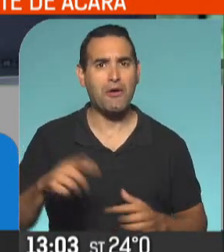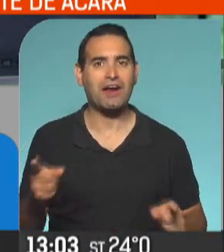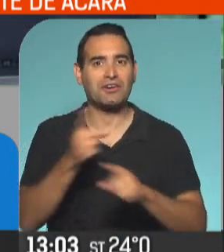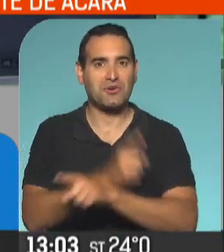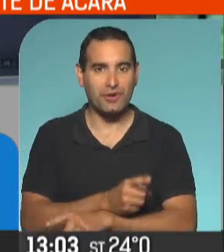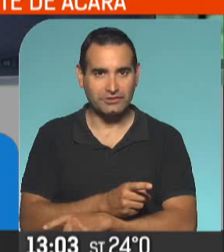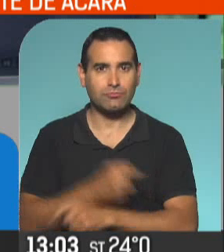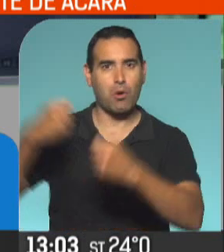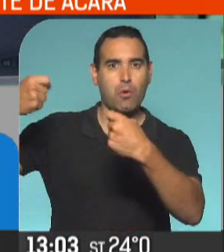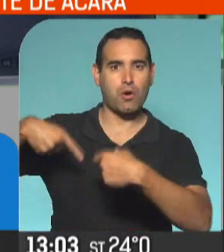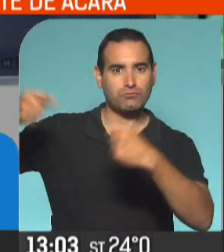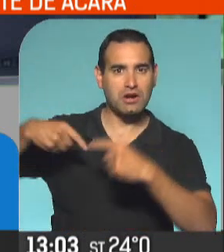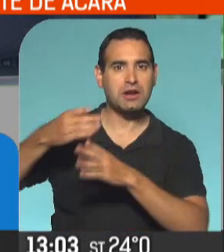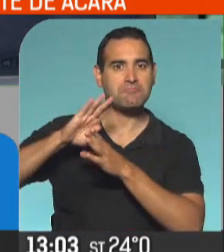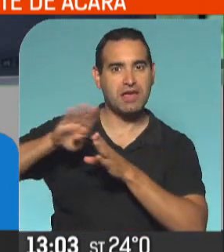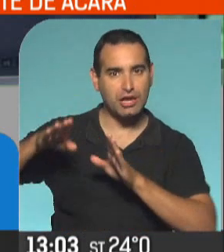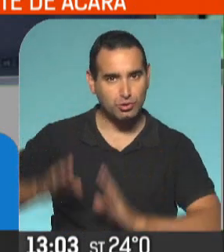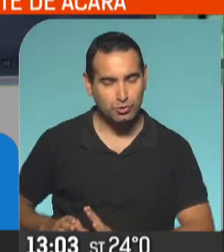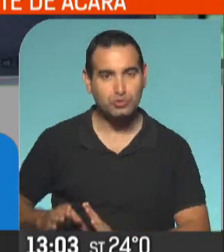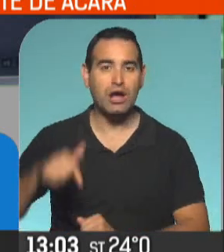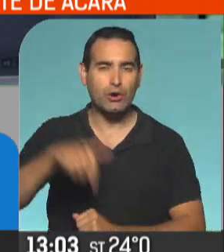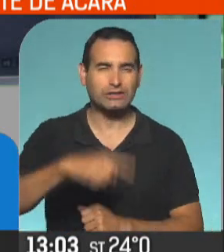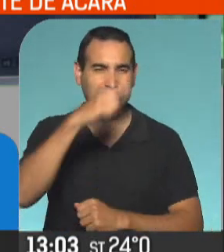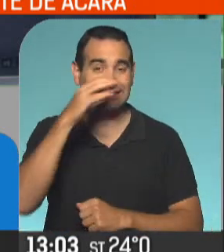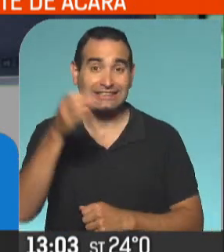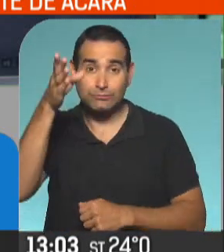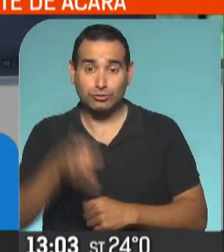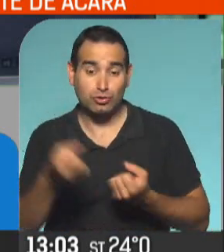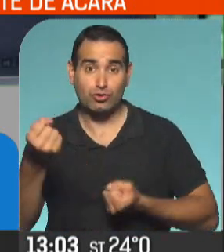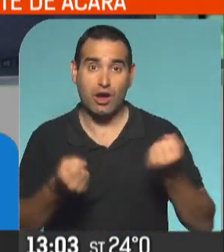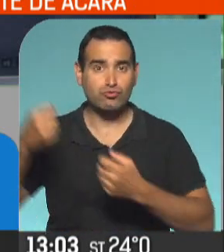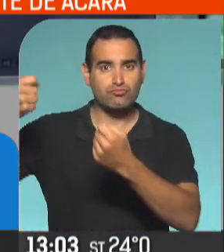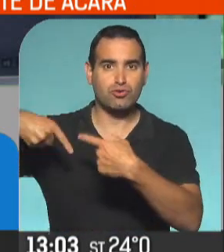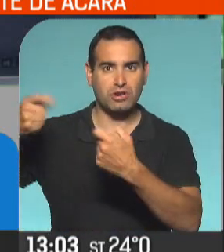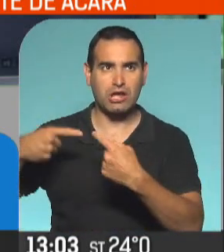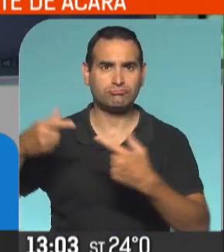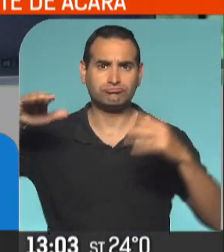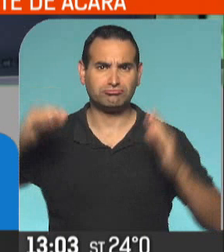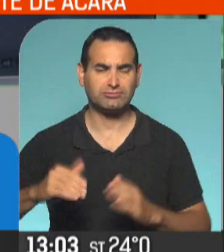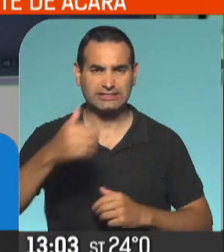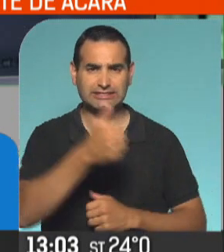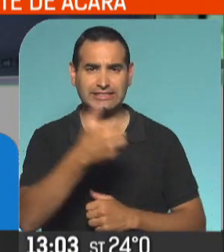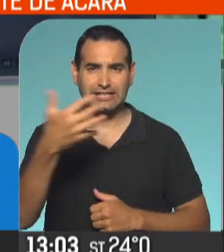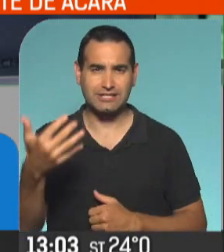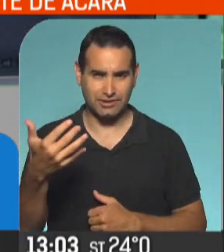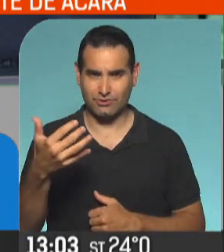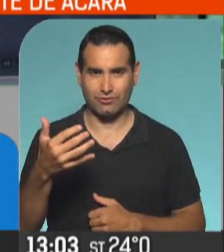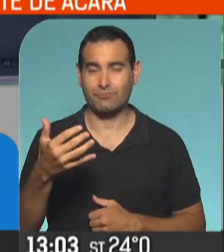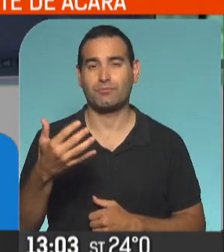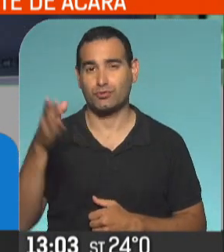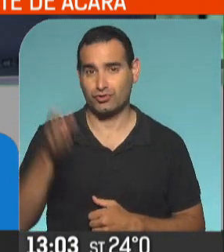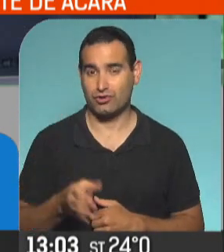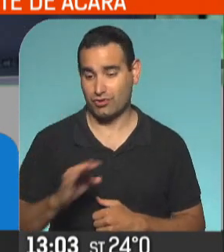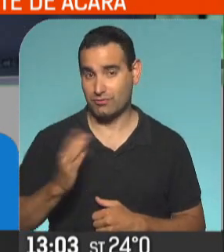lentamente y hemos pasado de un 70 por ciento de autos importados a un 65 el año pasado y